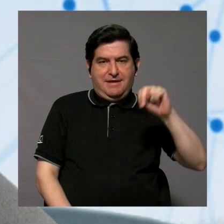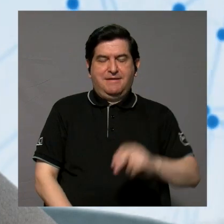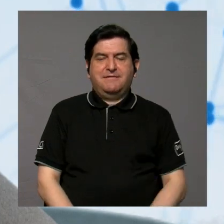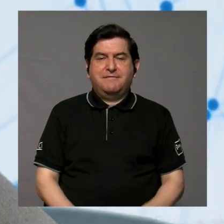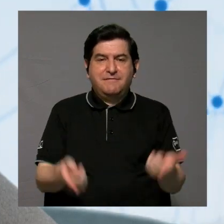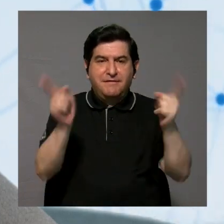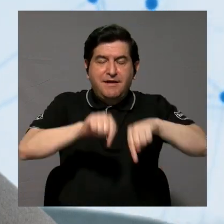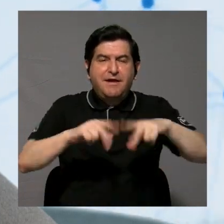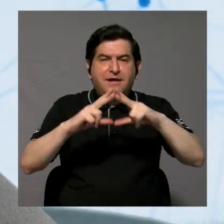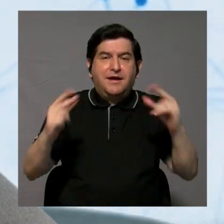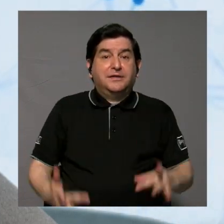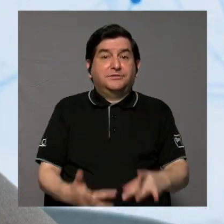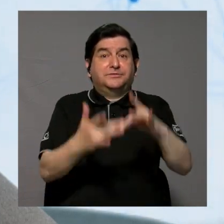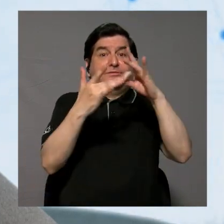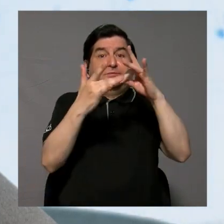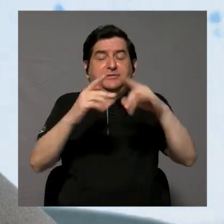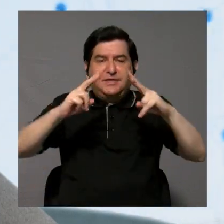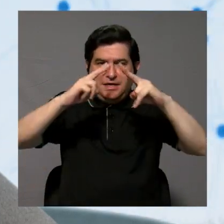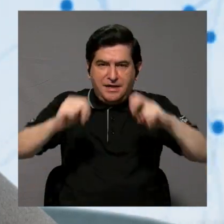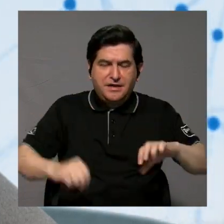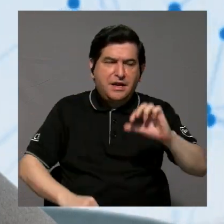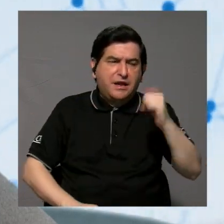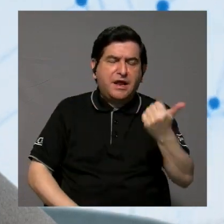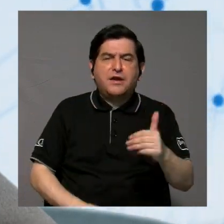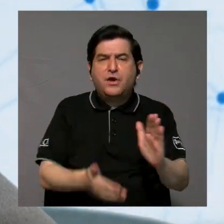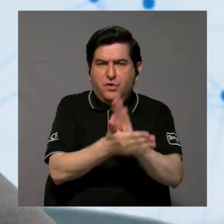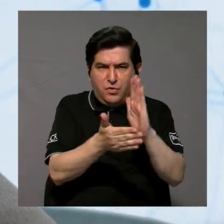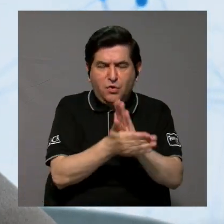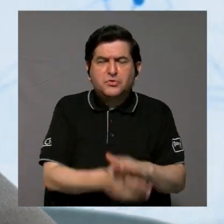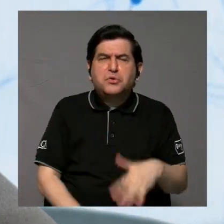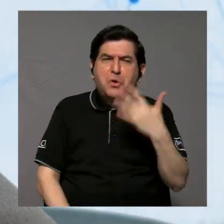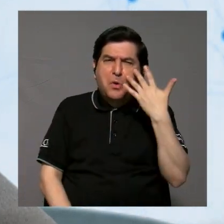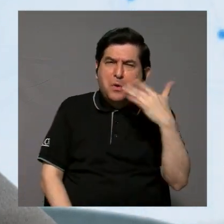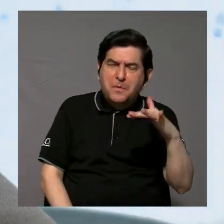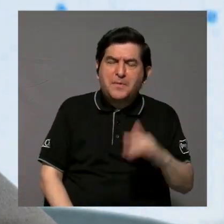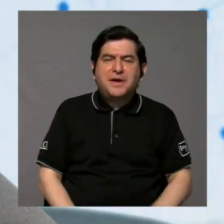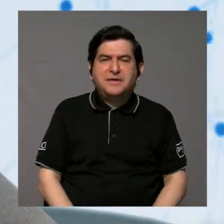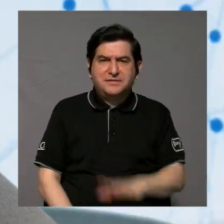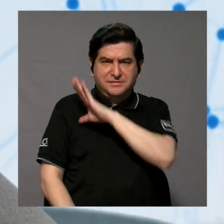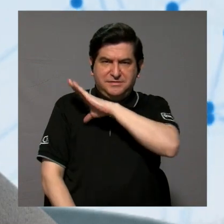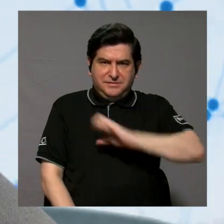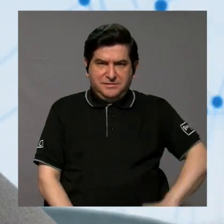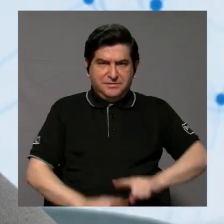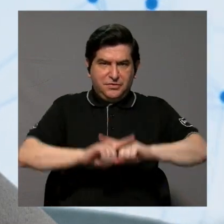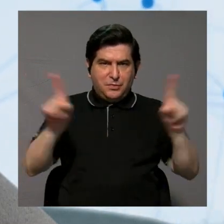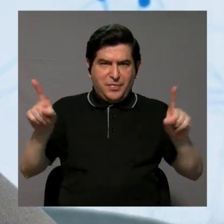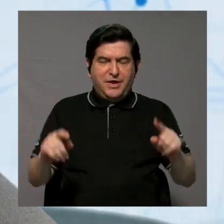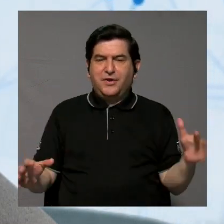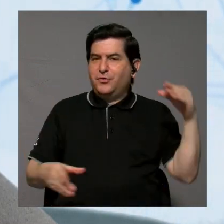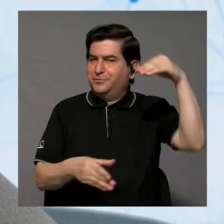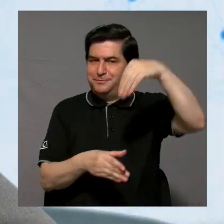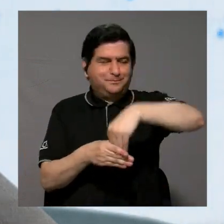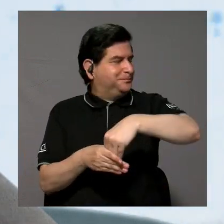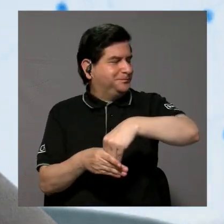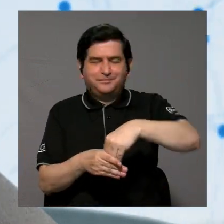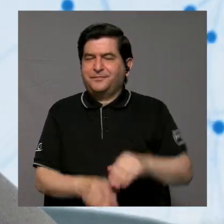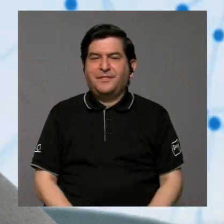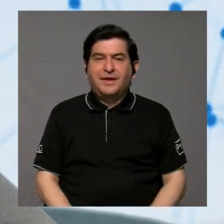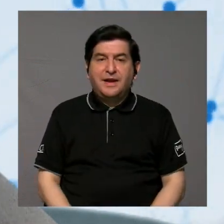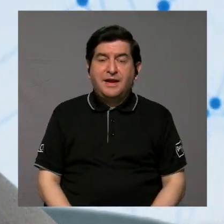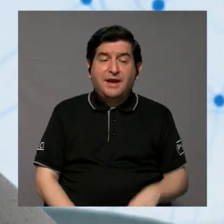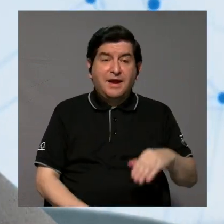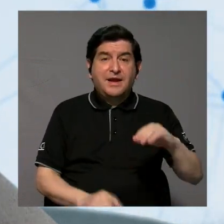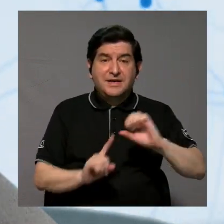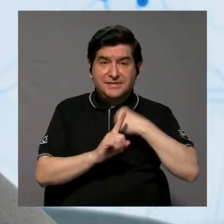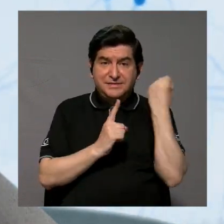caso de Nicaragua es particular, lo analizamos en otro paper, es muy similar al caso de El Salvador, pero no lo incluimos acá porque la composición